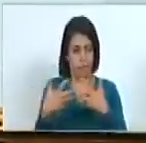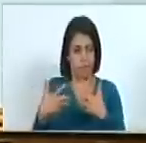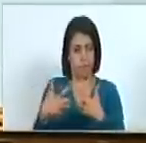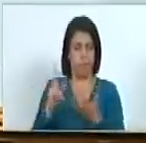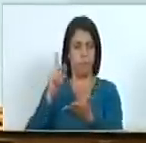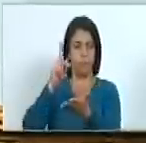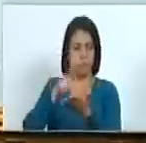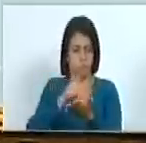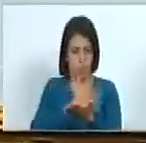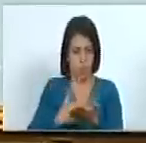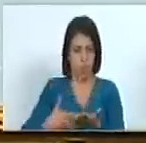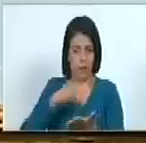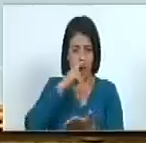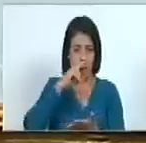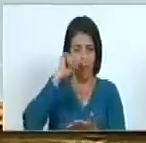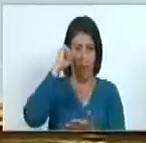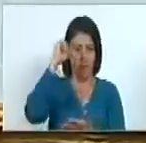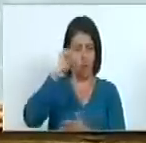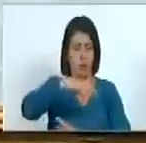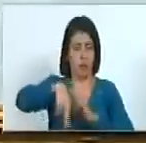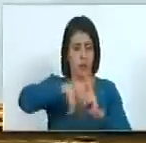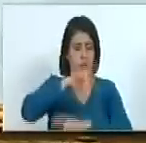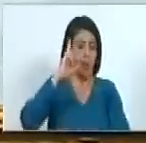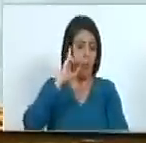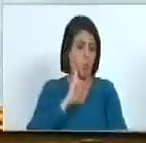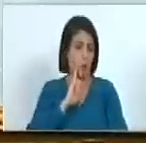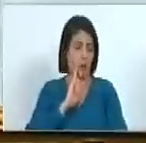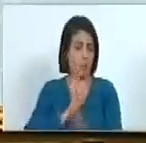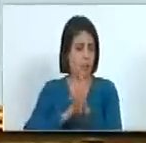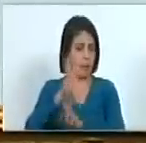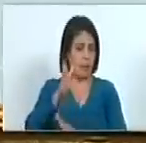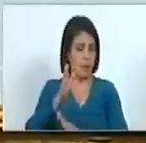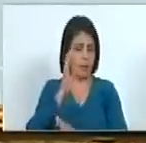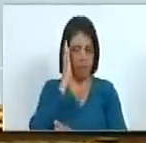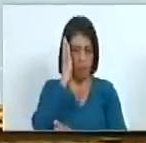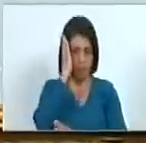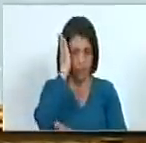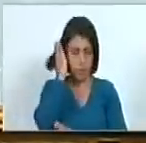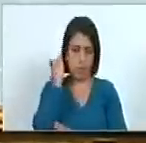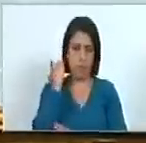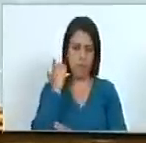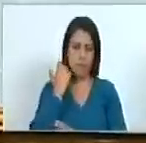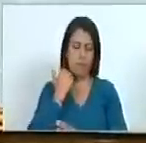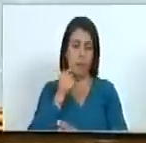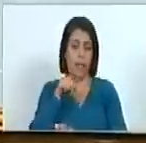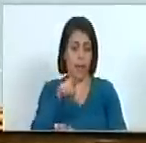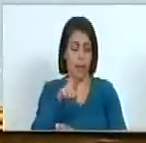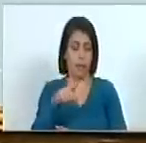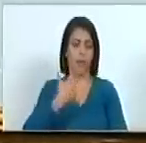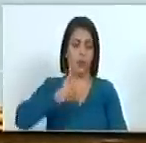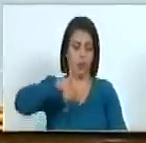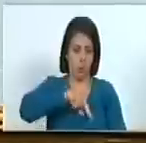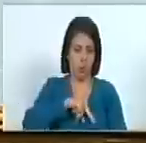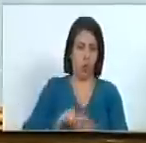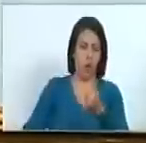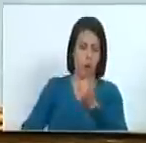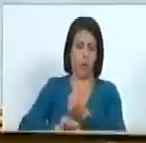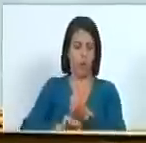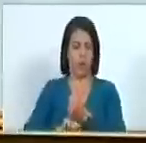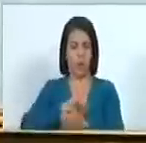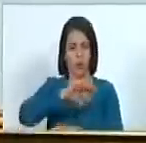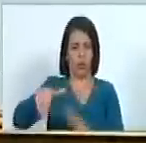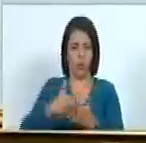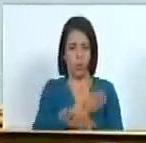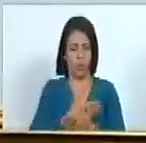puso el presidente obrero Nicolás Maduro, la Revolución Bolivariana, para salir adelante. Así que hoy nosotros apoyamos,